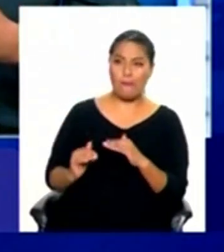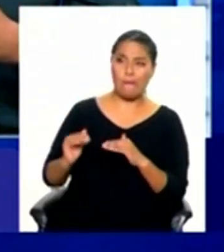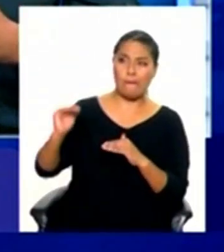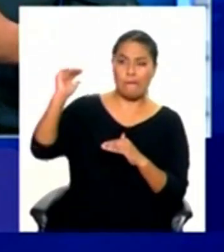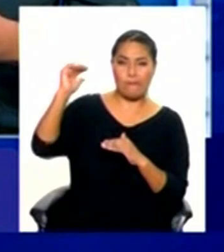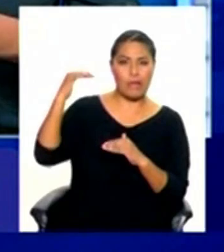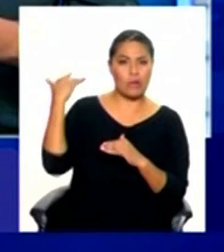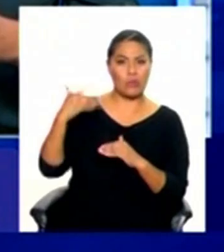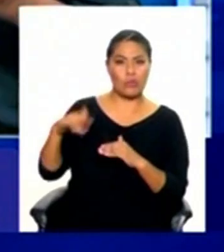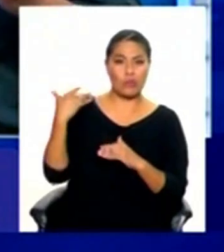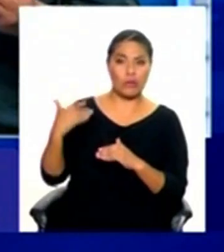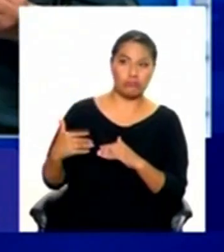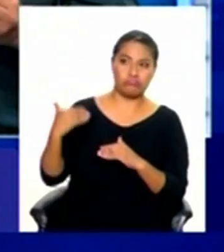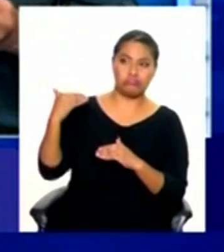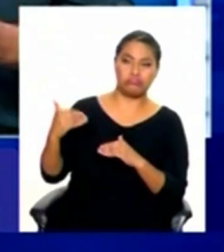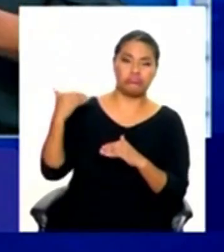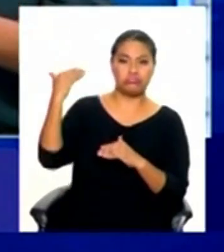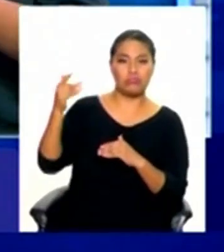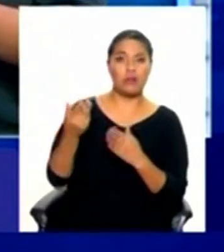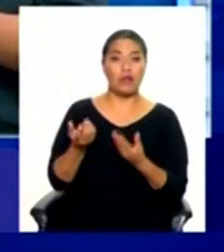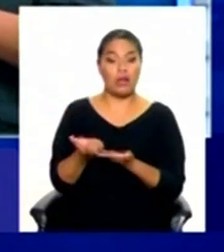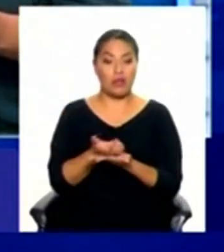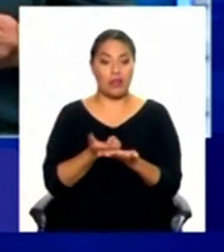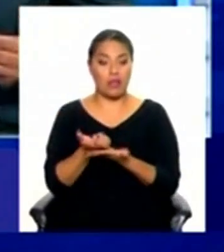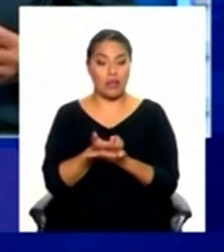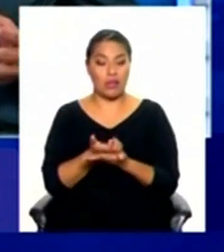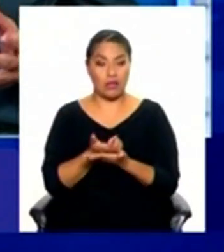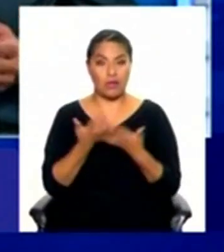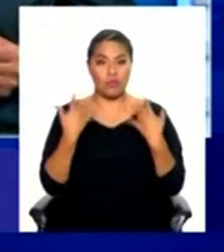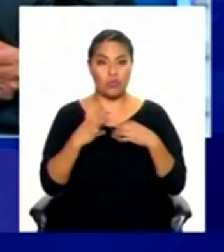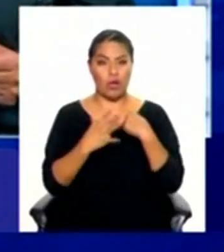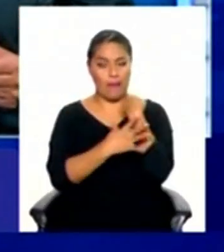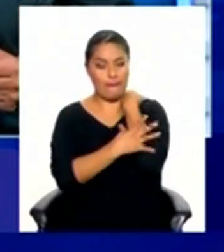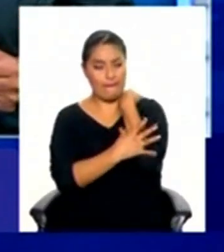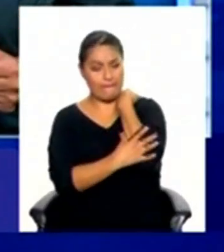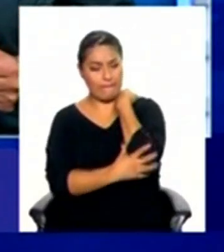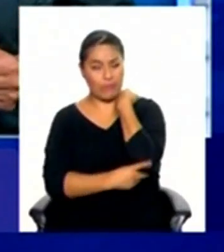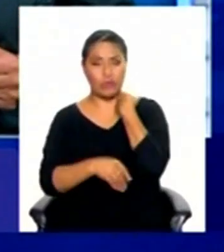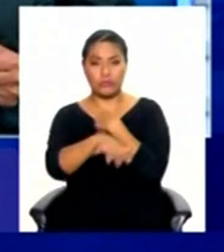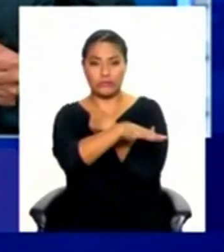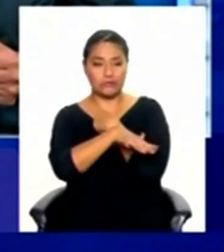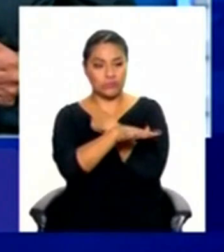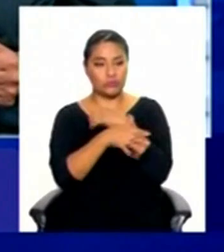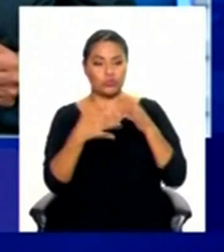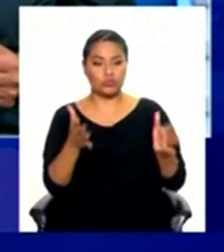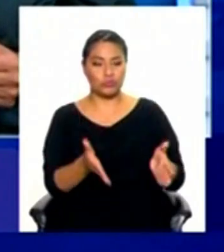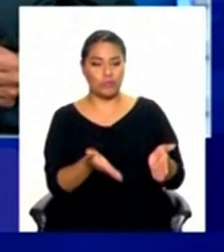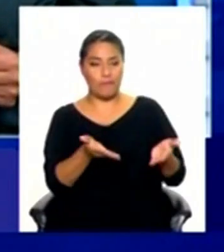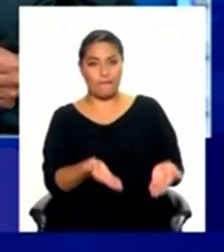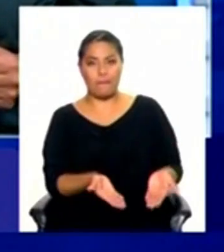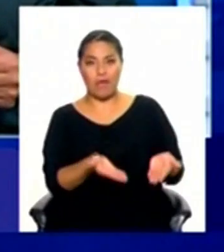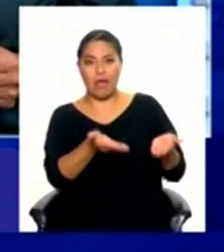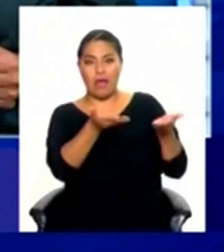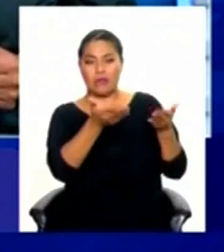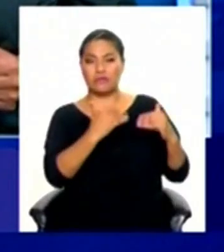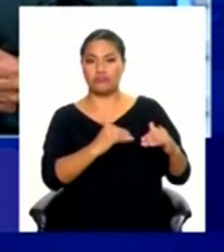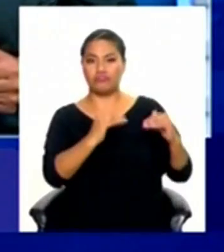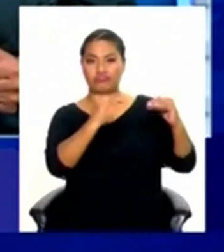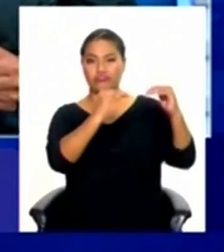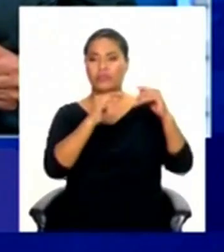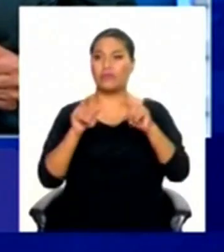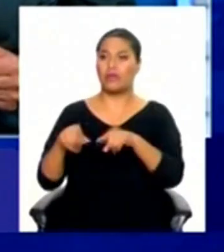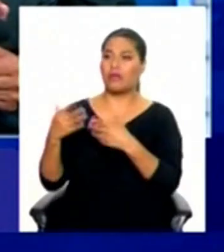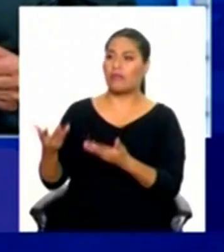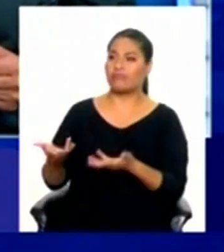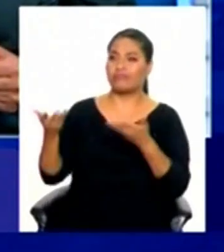tremendamente ya ni siquiera la pobreza tal sino la potencial pobreza Entonces tú crees que es el momento de en verdad y ahora sí unir